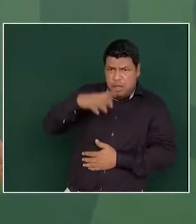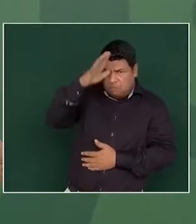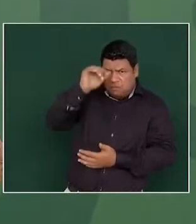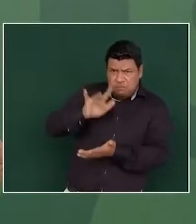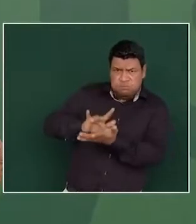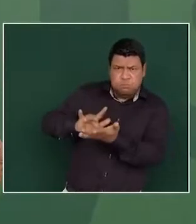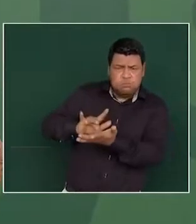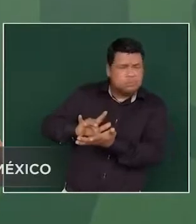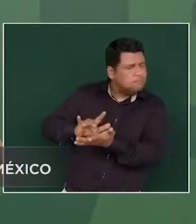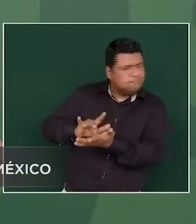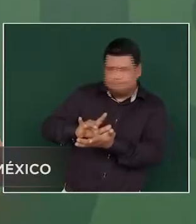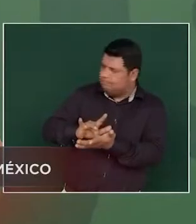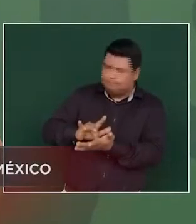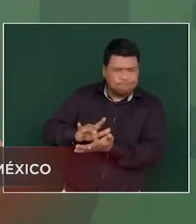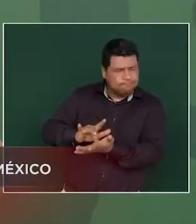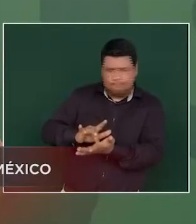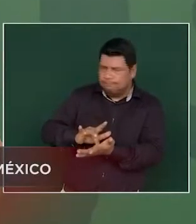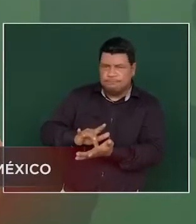reforma.